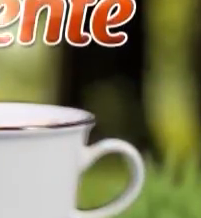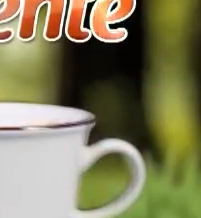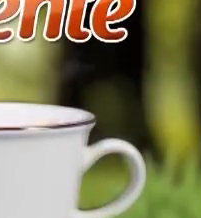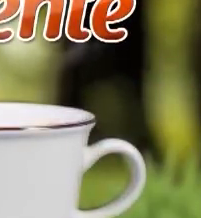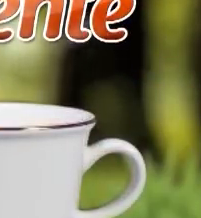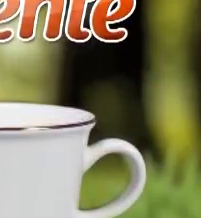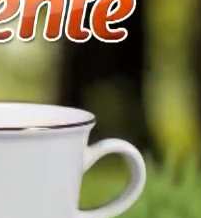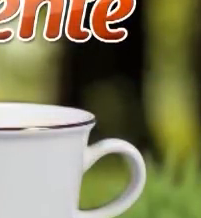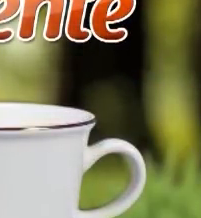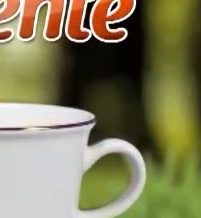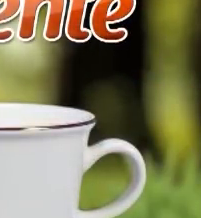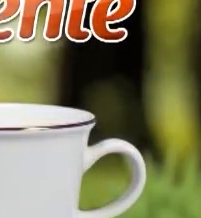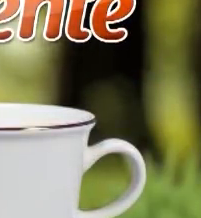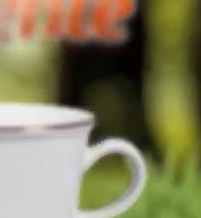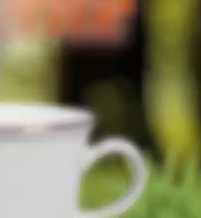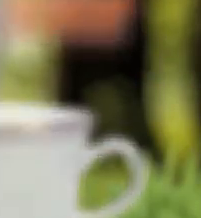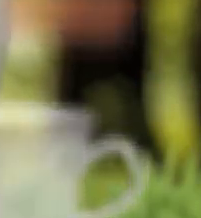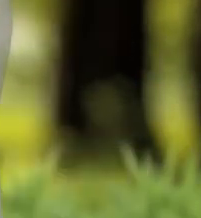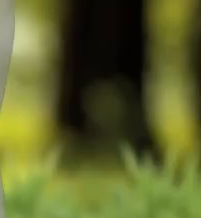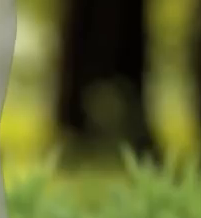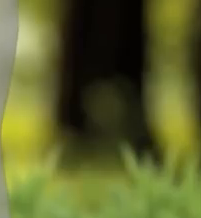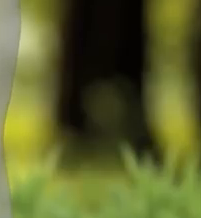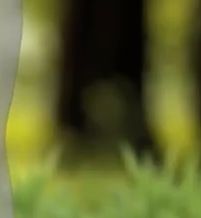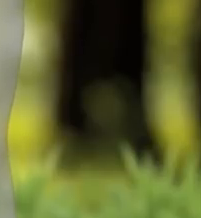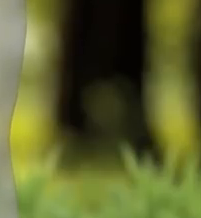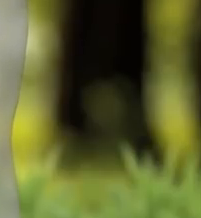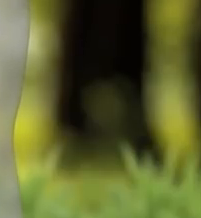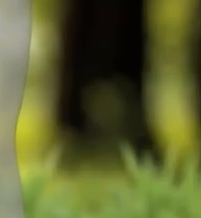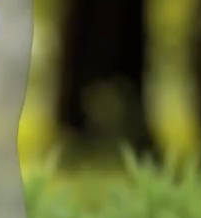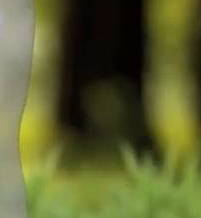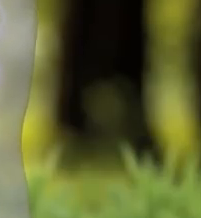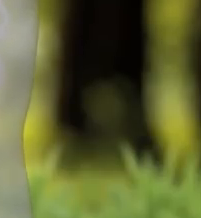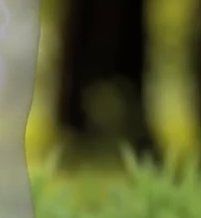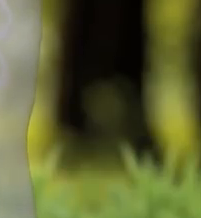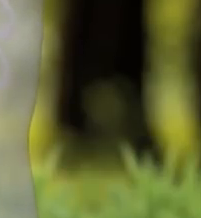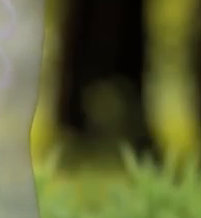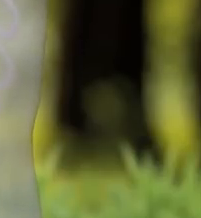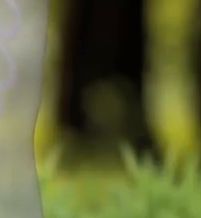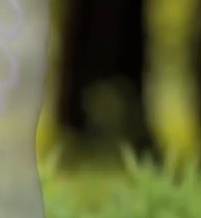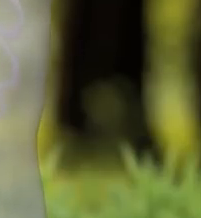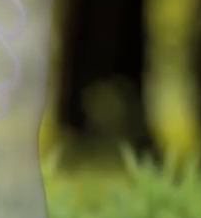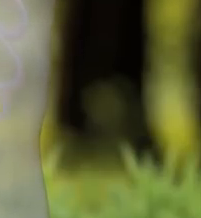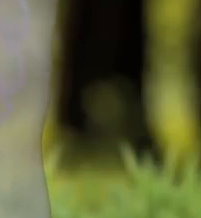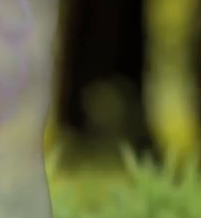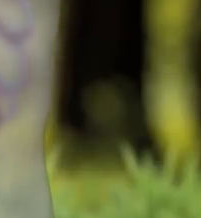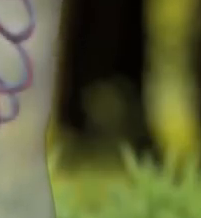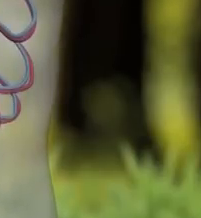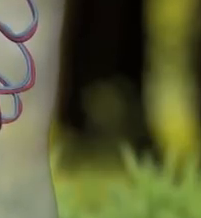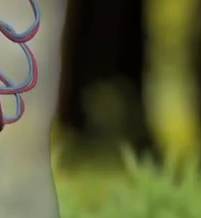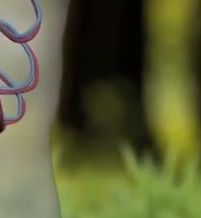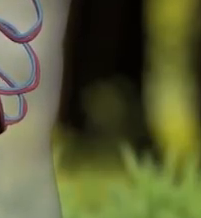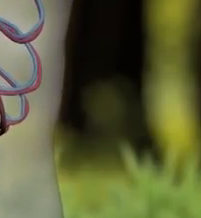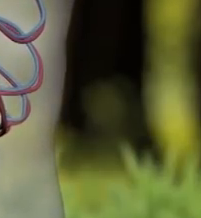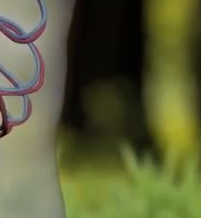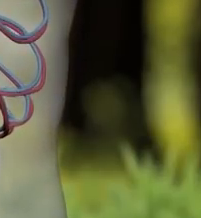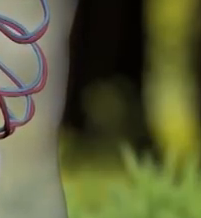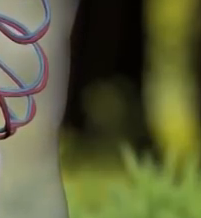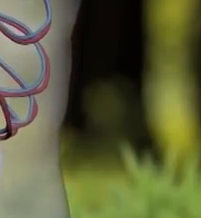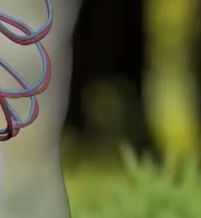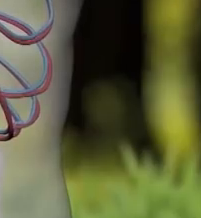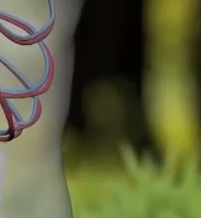o caliente, Yaconet nos ayuda a mejorar las funciones del páncreas, del hígado y del sistema